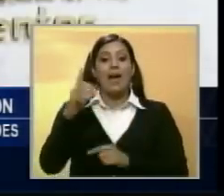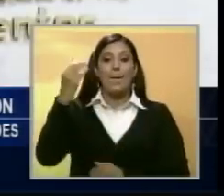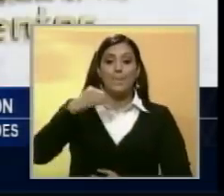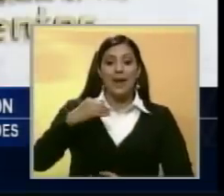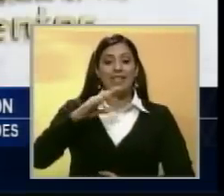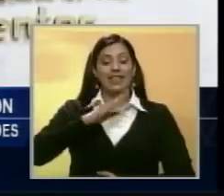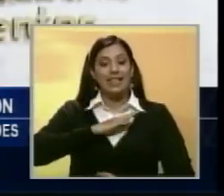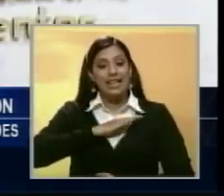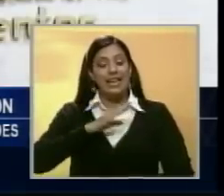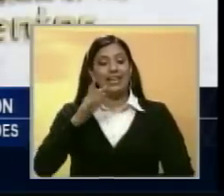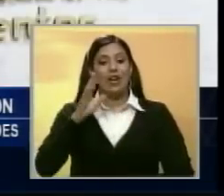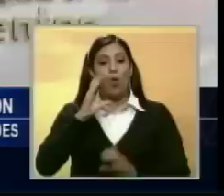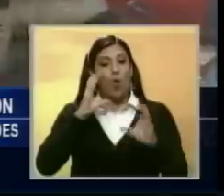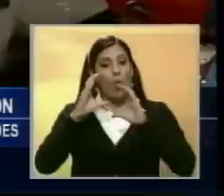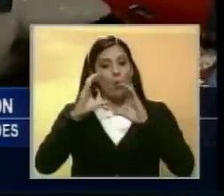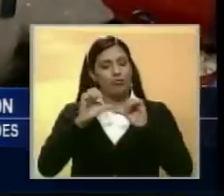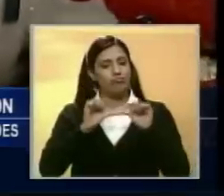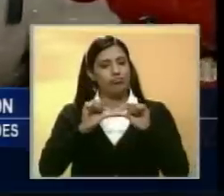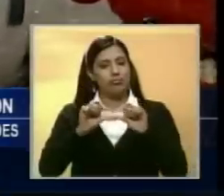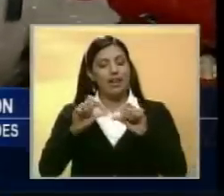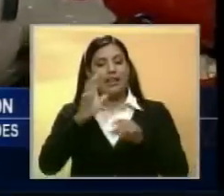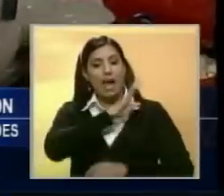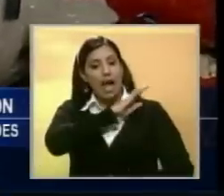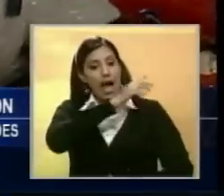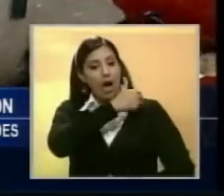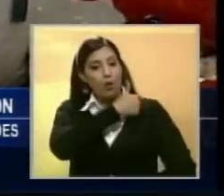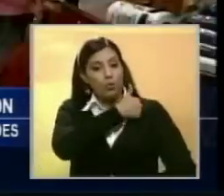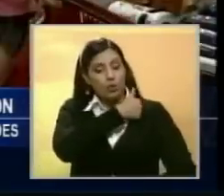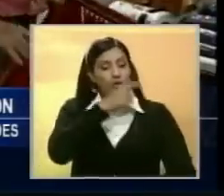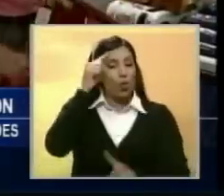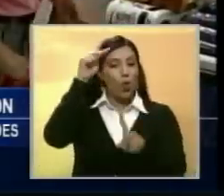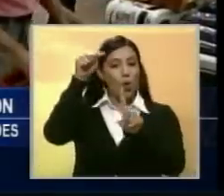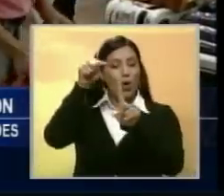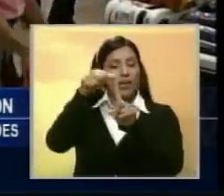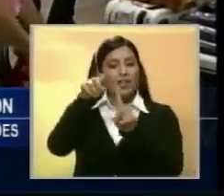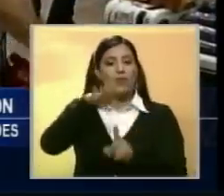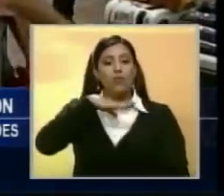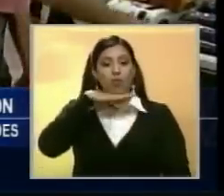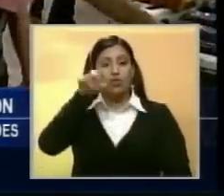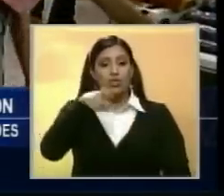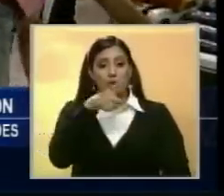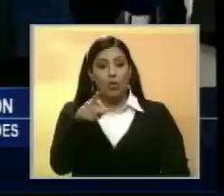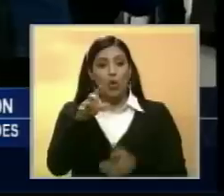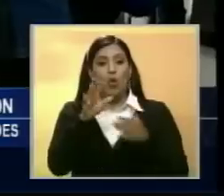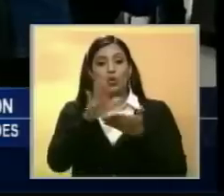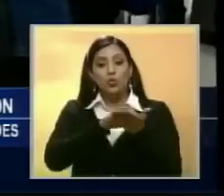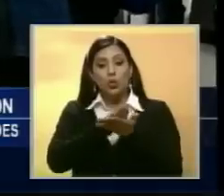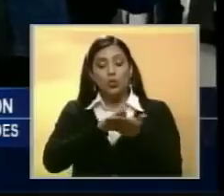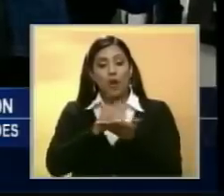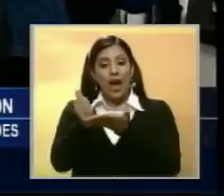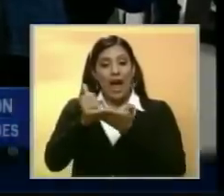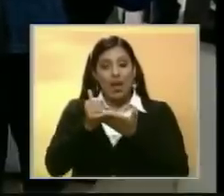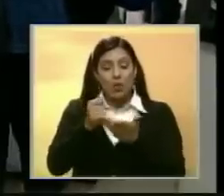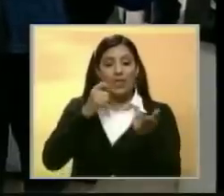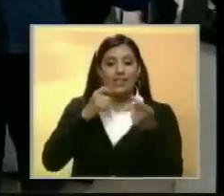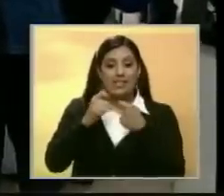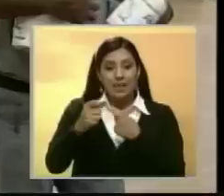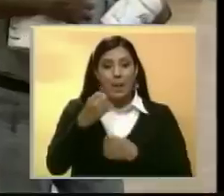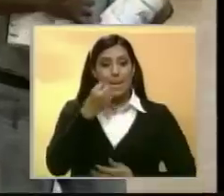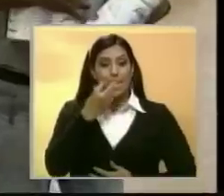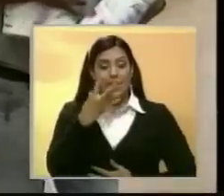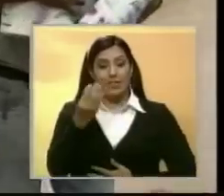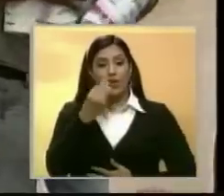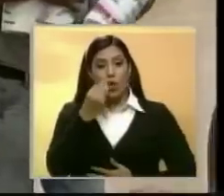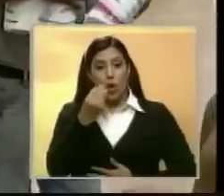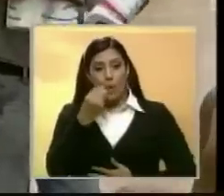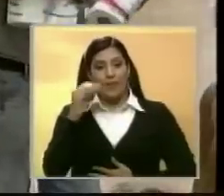Agregó que se encuentra en comunicación permanente con las autoridades con el objetivo de alcanzar una solución que favorezca la distribución efectiva de